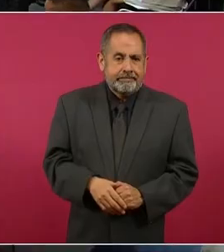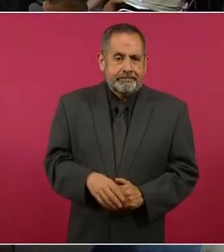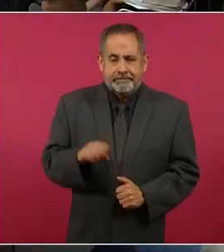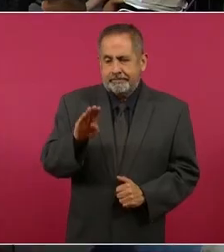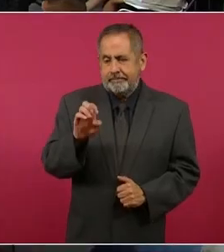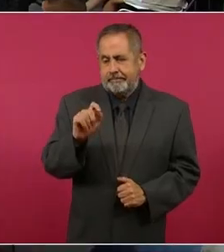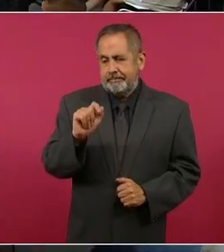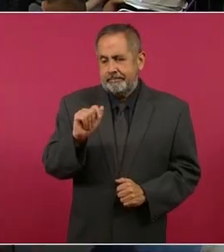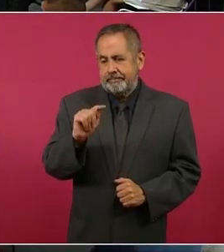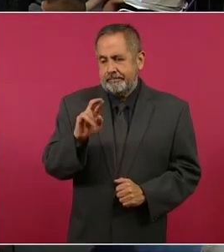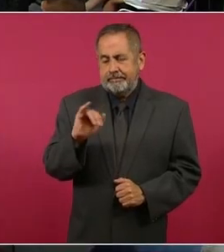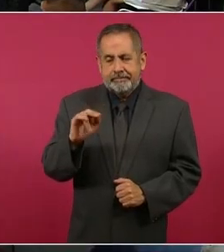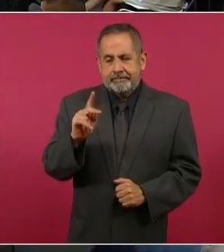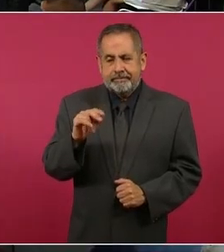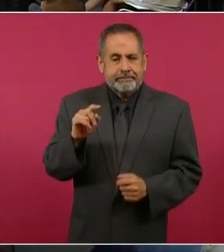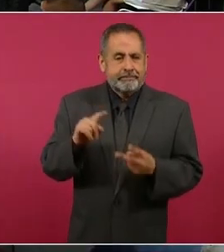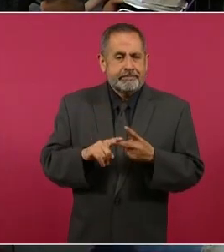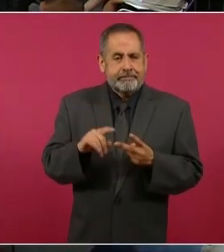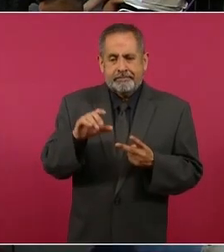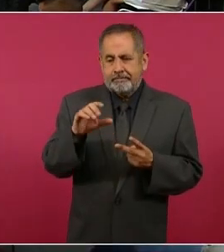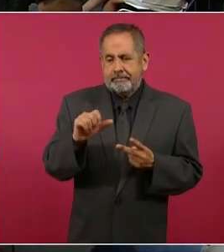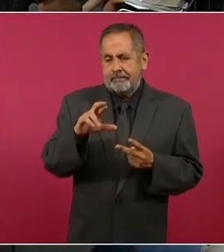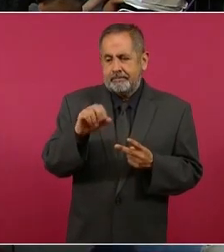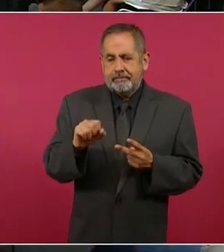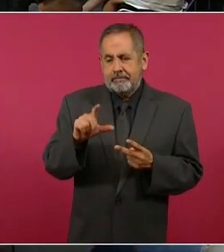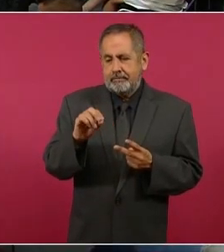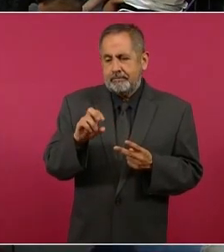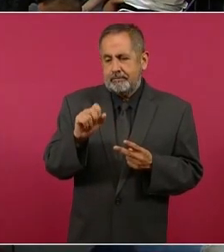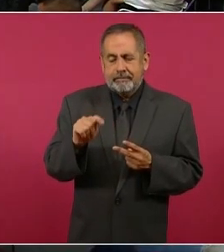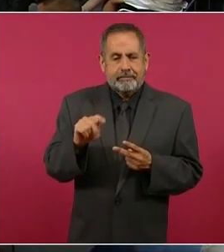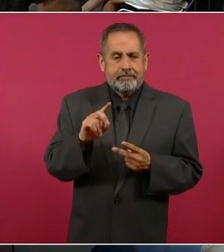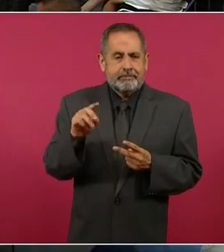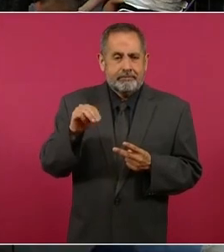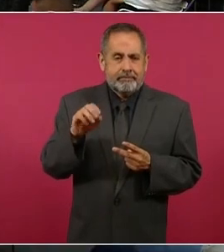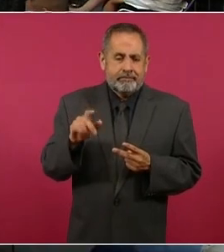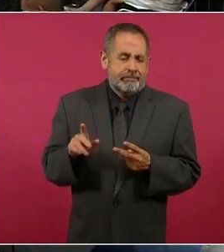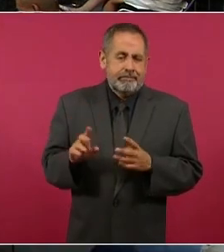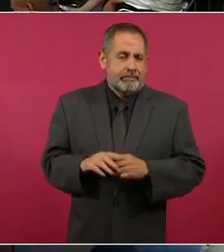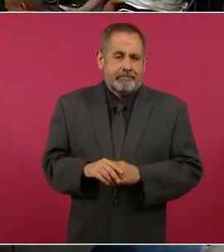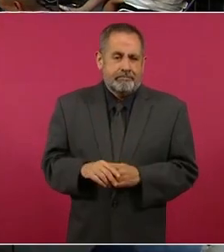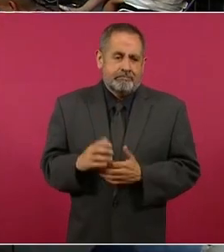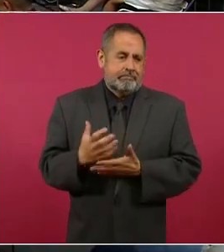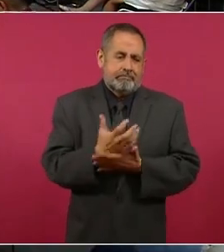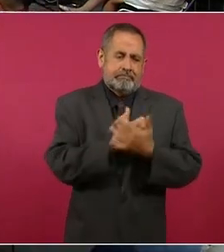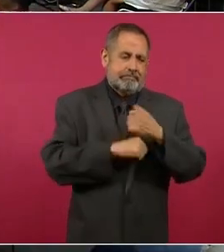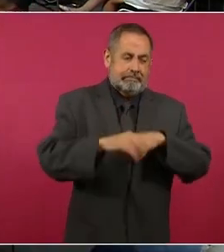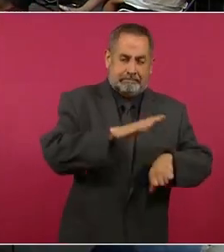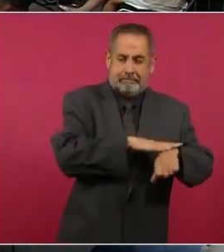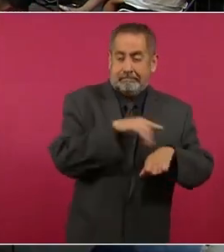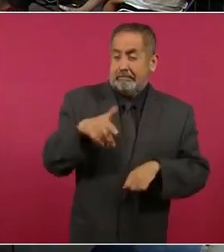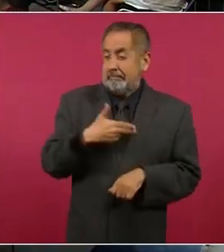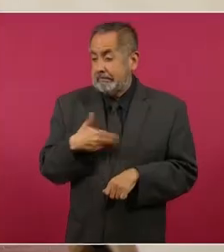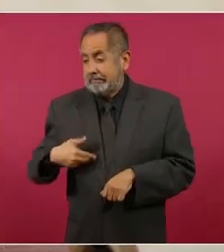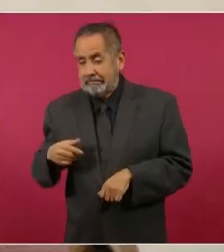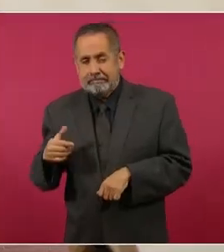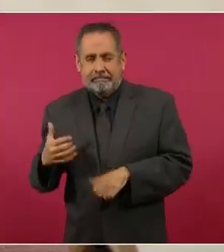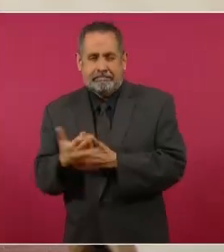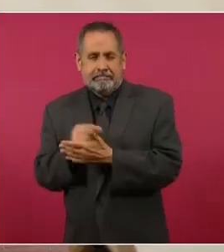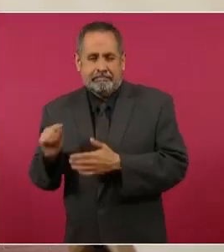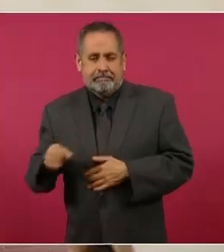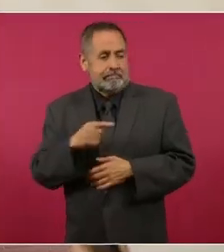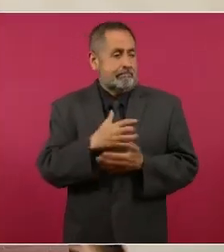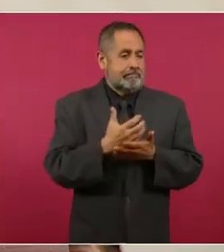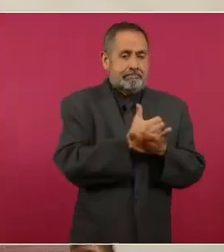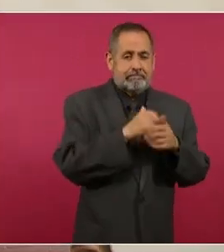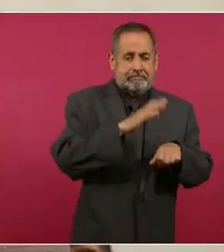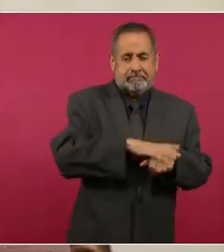Beatriz Paredes, Carlos Loret de Mola, no, él no, él gana más, es